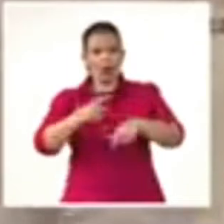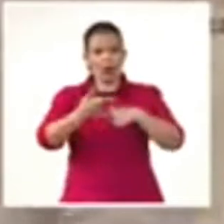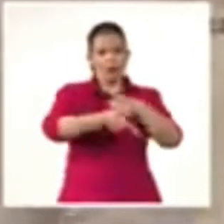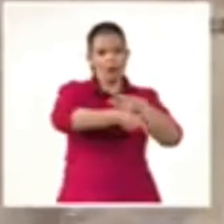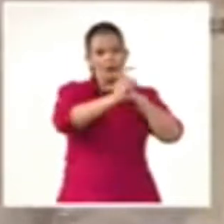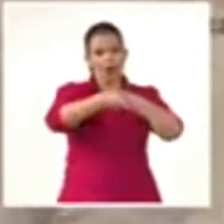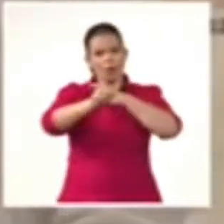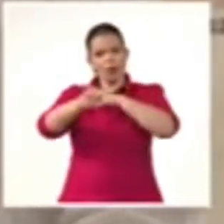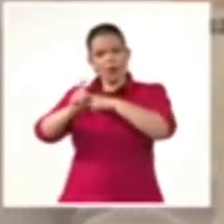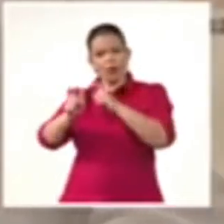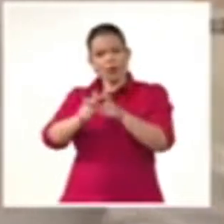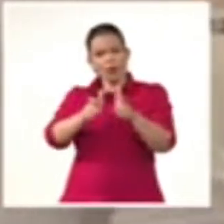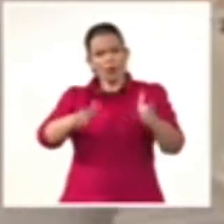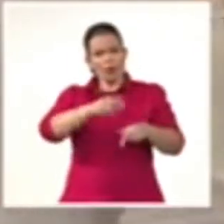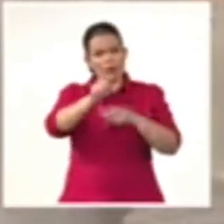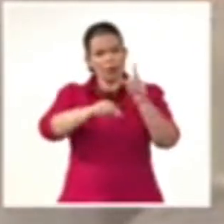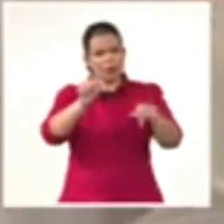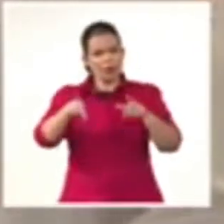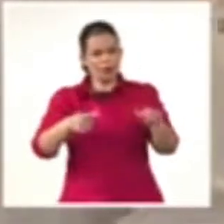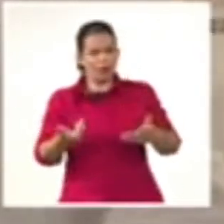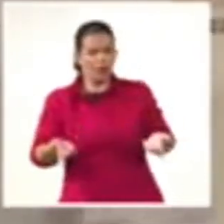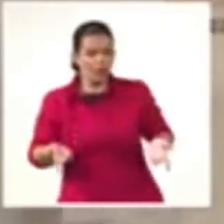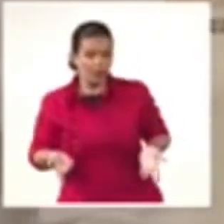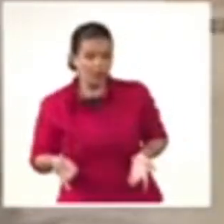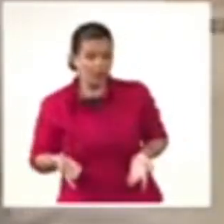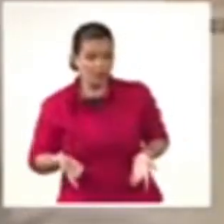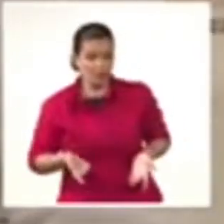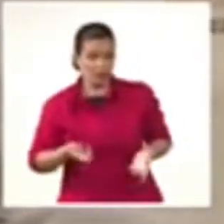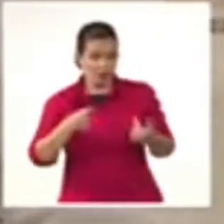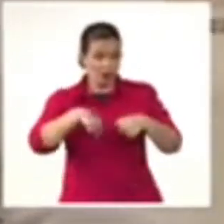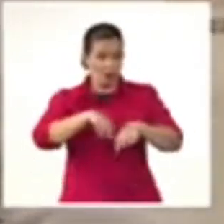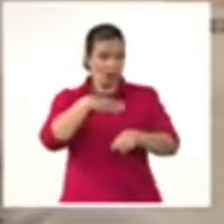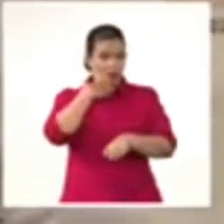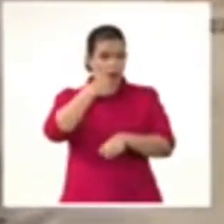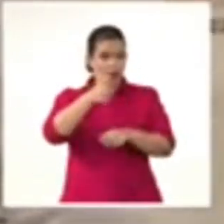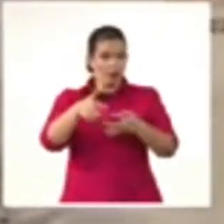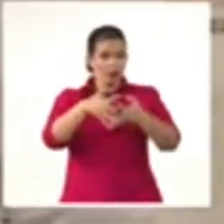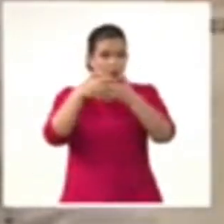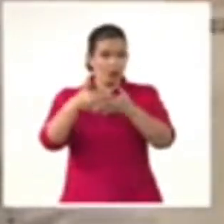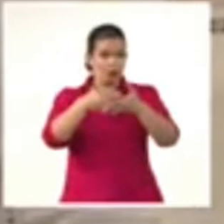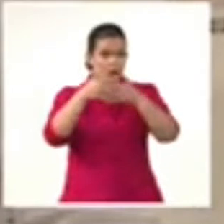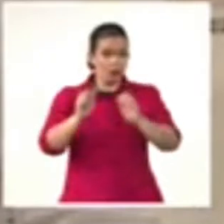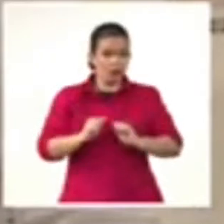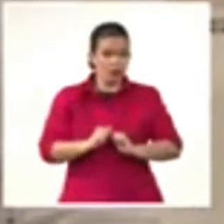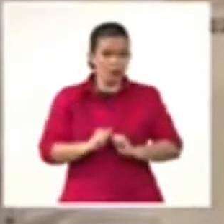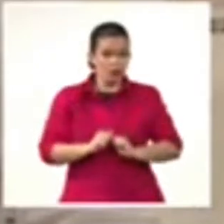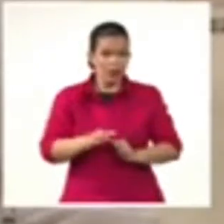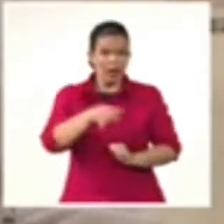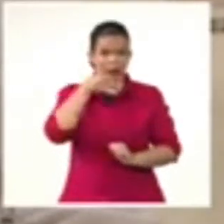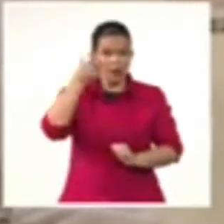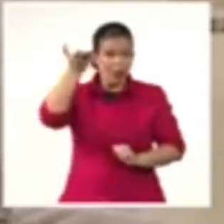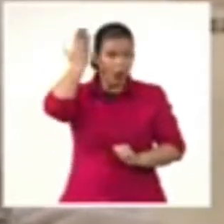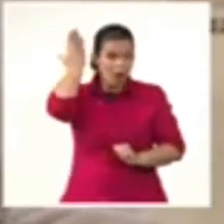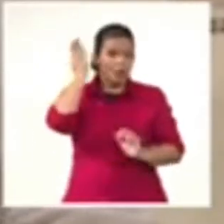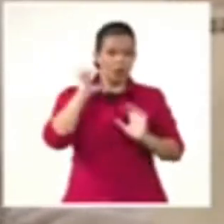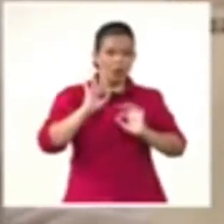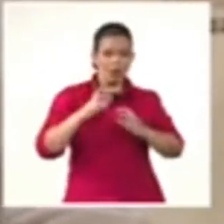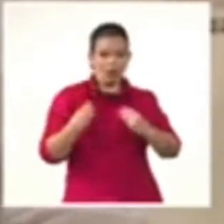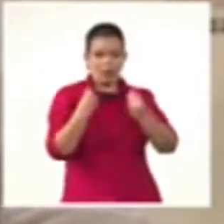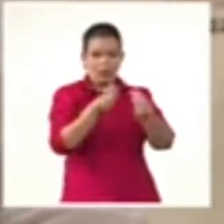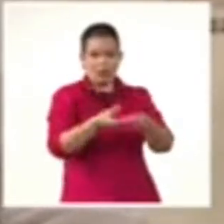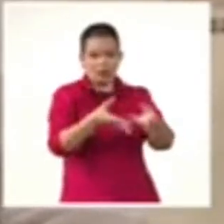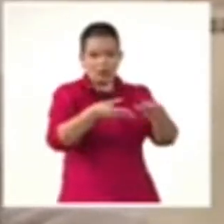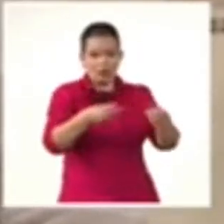muerte. Ignorarían que las grandes mayorías no tenían propiedad sobre la tierra que trabajaban, ni sobre las